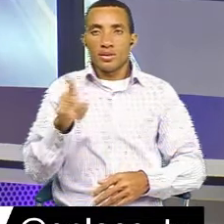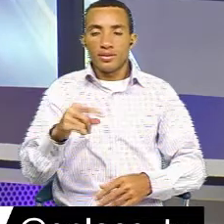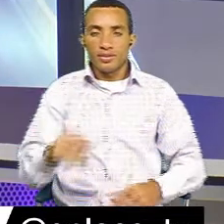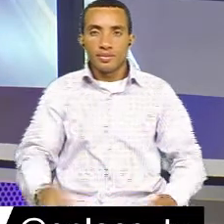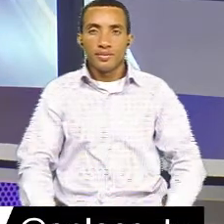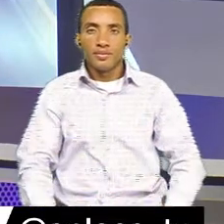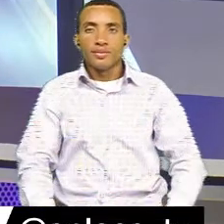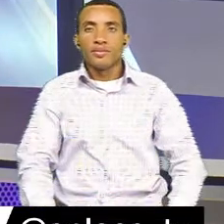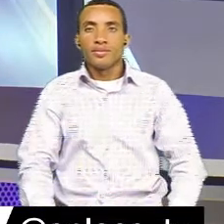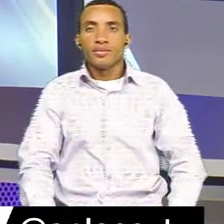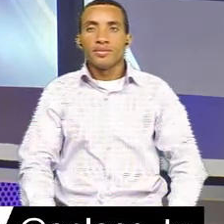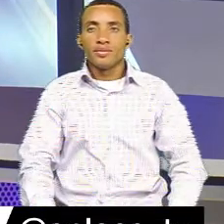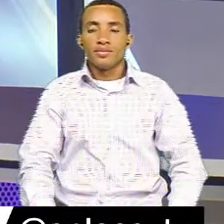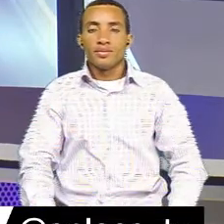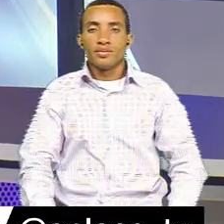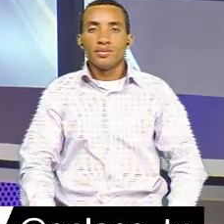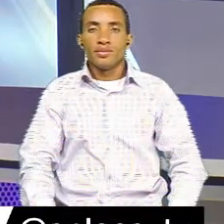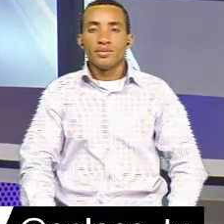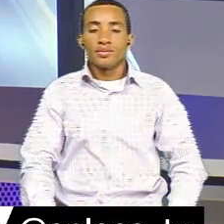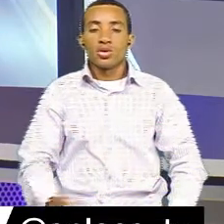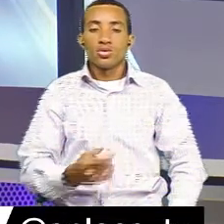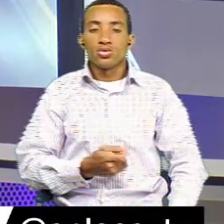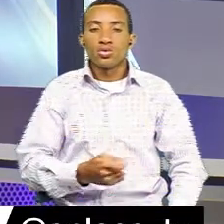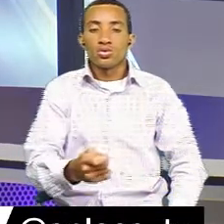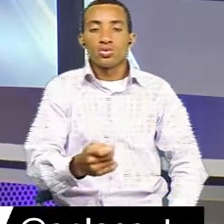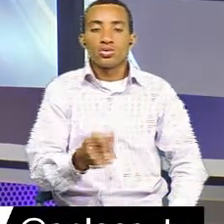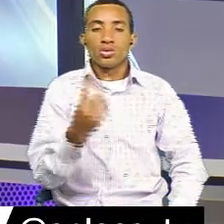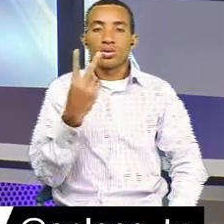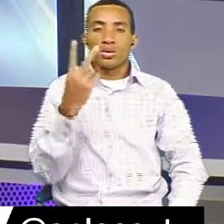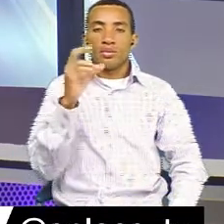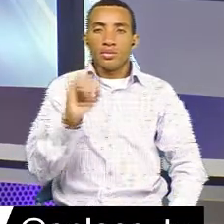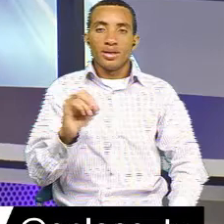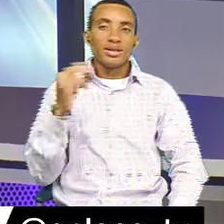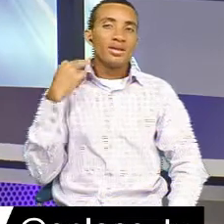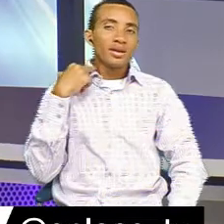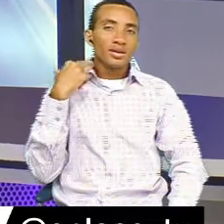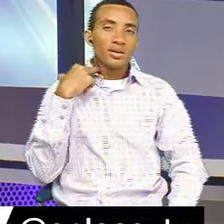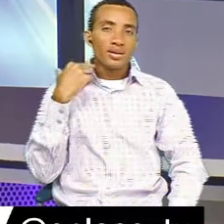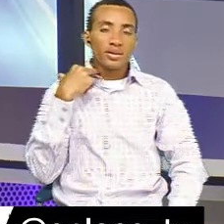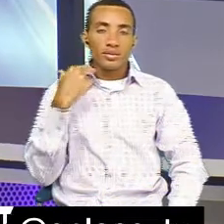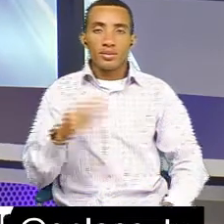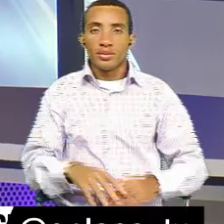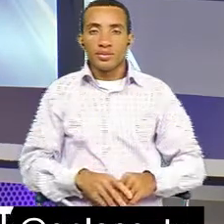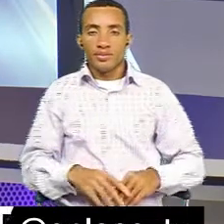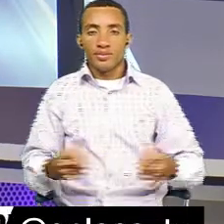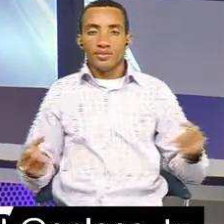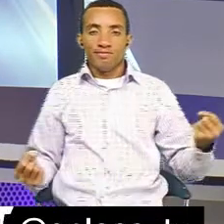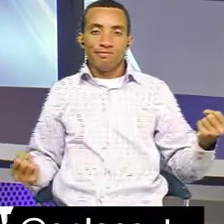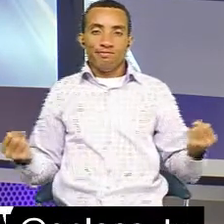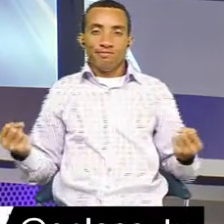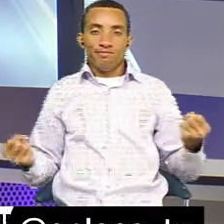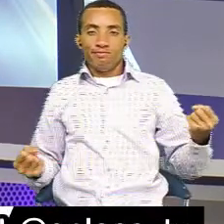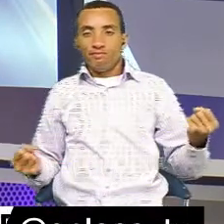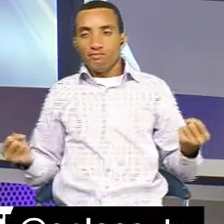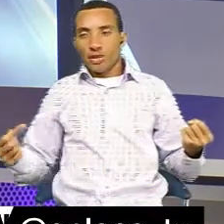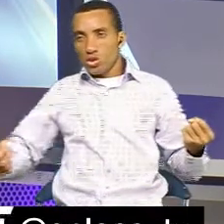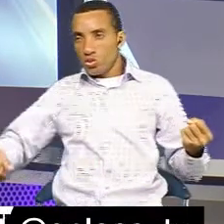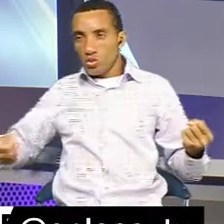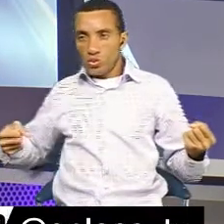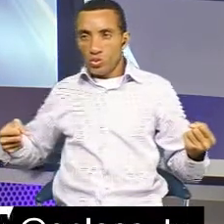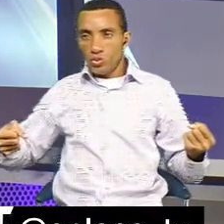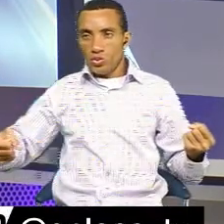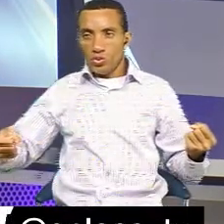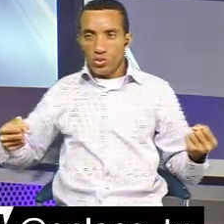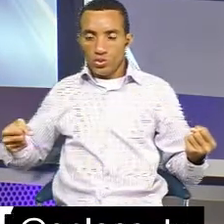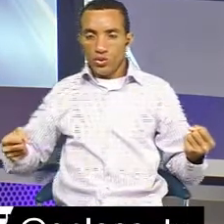Está programada para el próximo 20 de noviembre la válida de los llamados VTM, vehículos de tracción mecánica en pista del Instituto